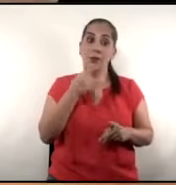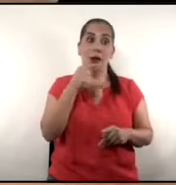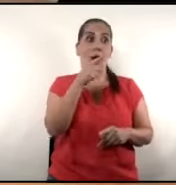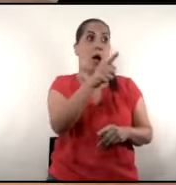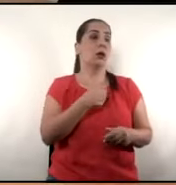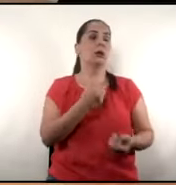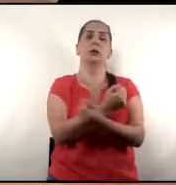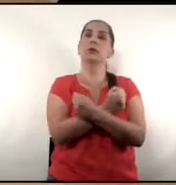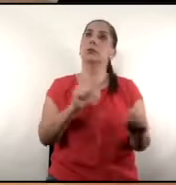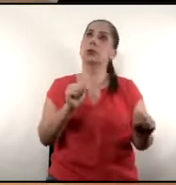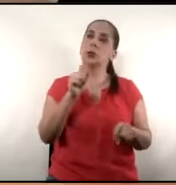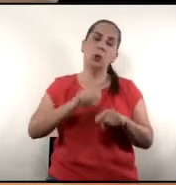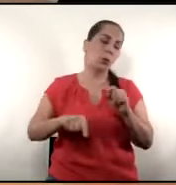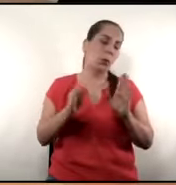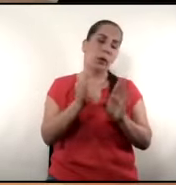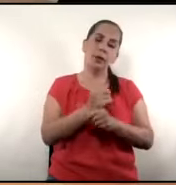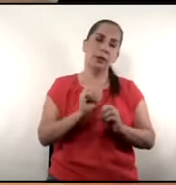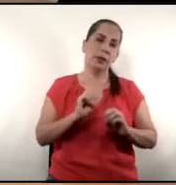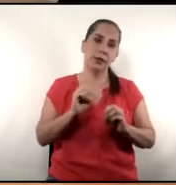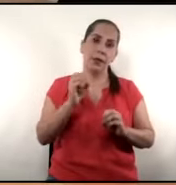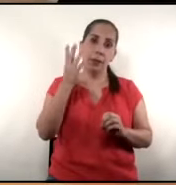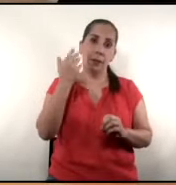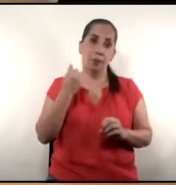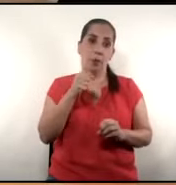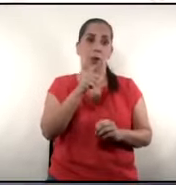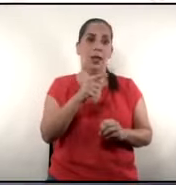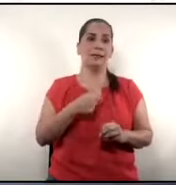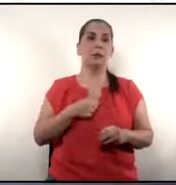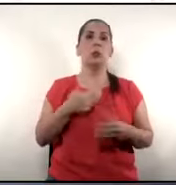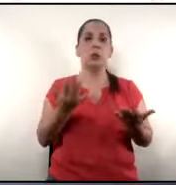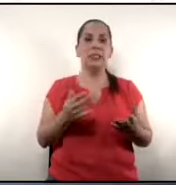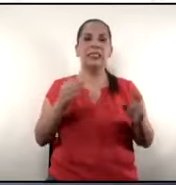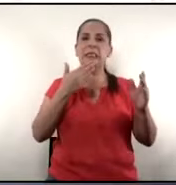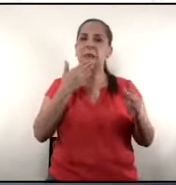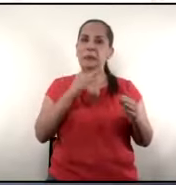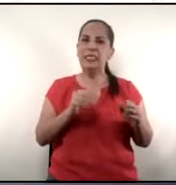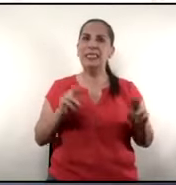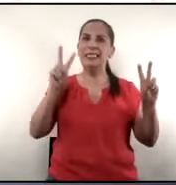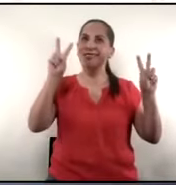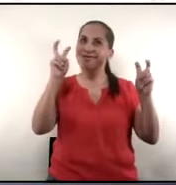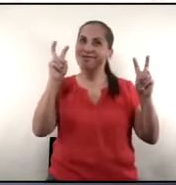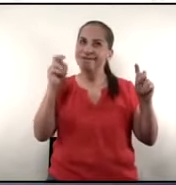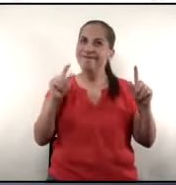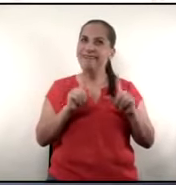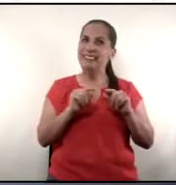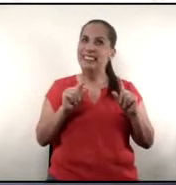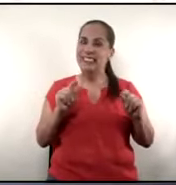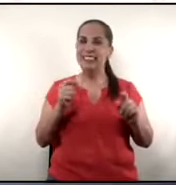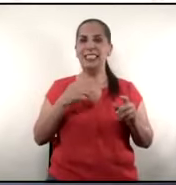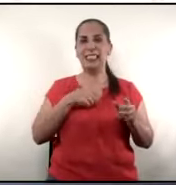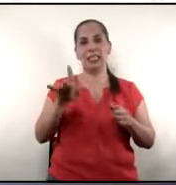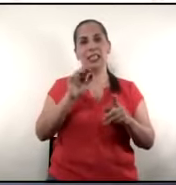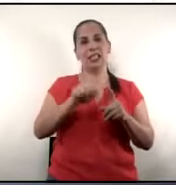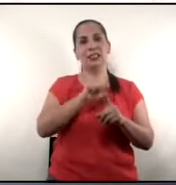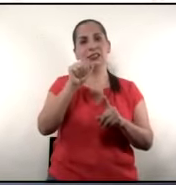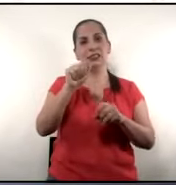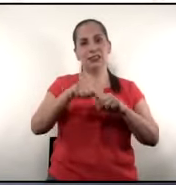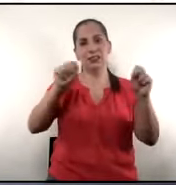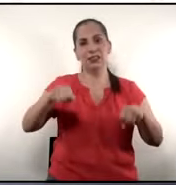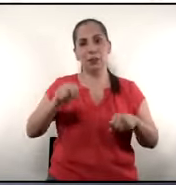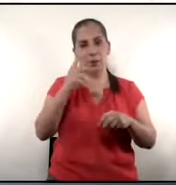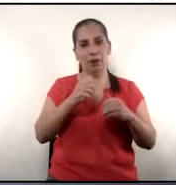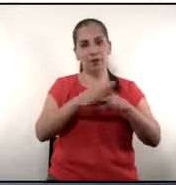imposible desarrollar obra, porque ese es precisamente el gran cáncer que tiene el sistema cuando se habla de infraestructura. Es